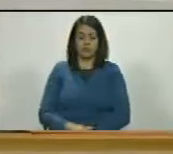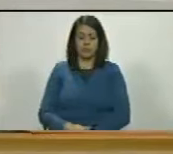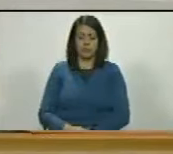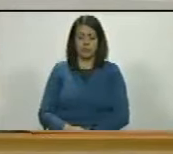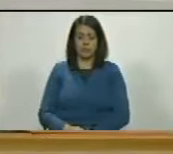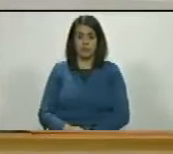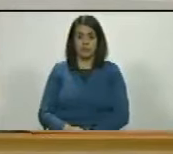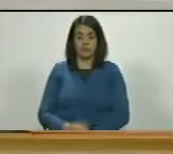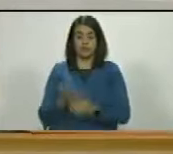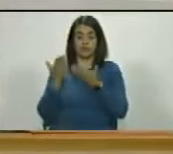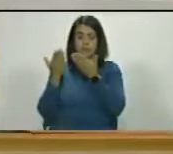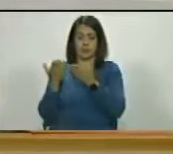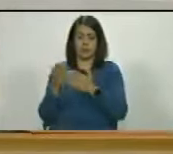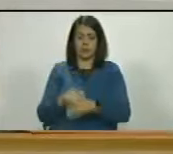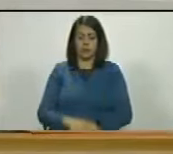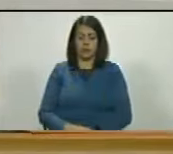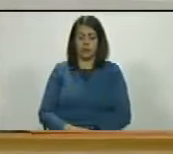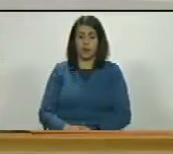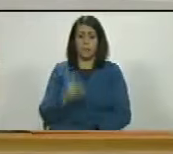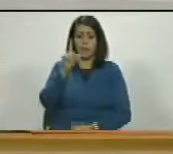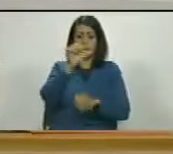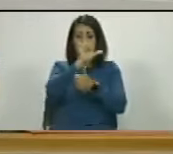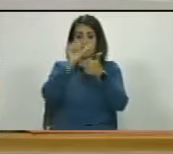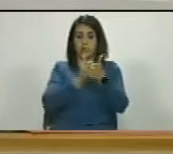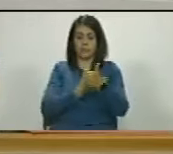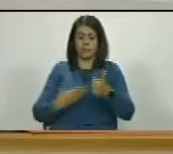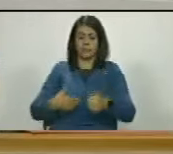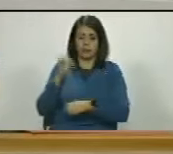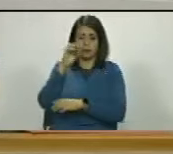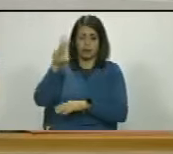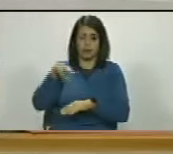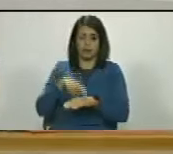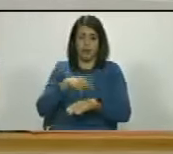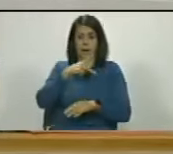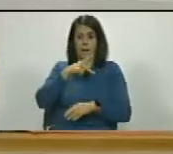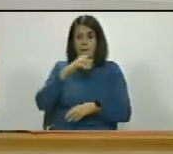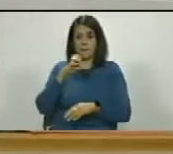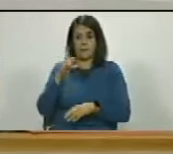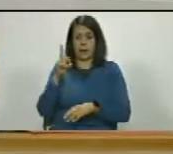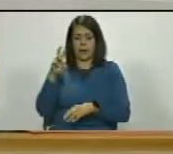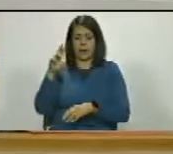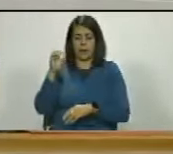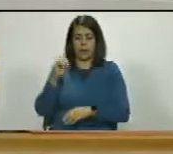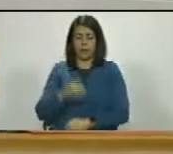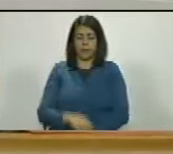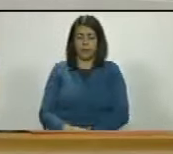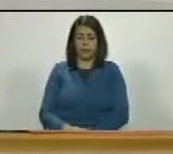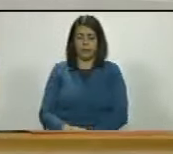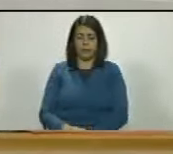Voy a dejar el derecho de palabra al primer vicepresidente de la Asamblea Nacional, diputado Pedro Infante.